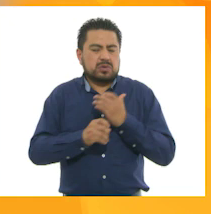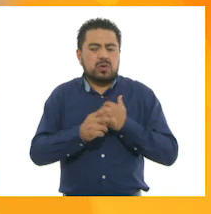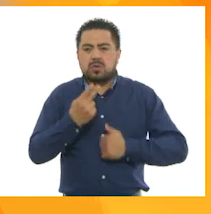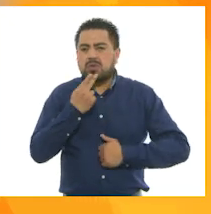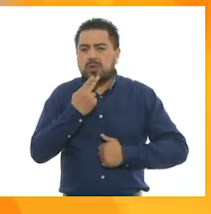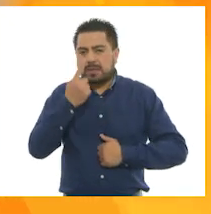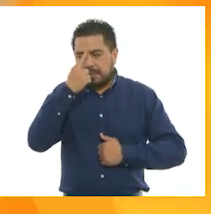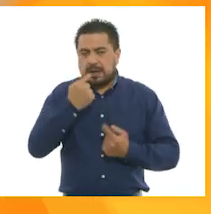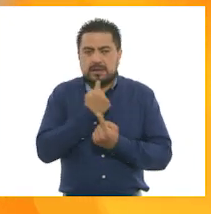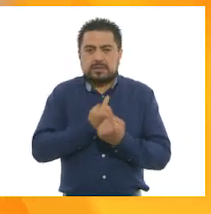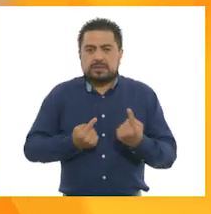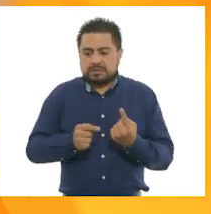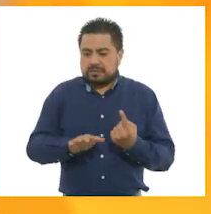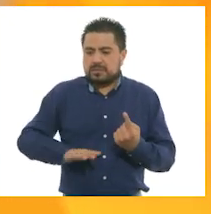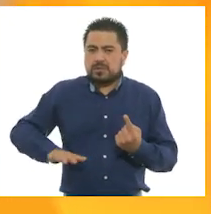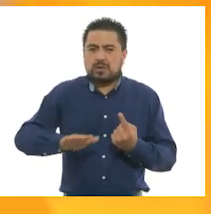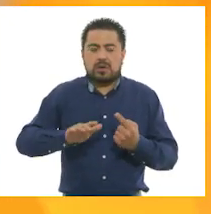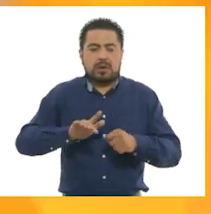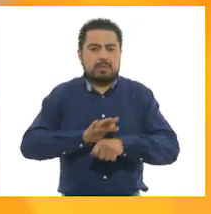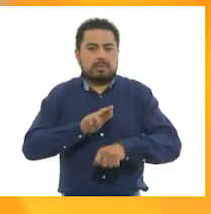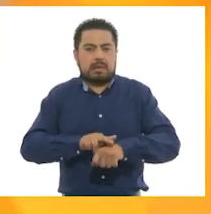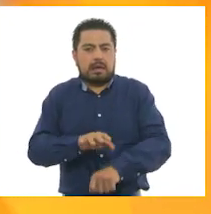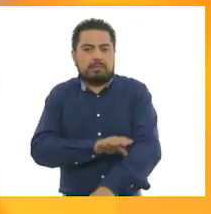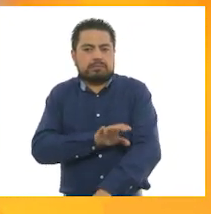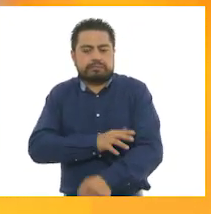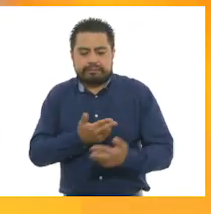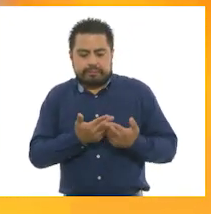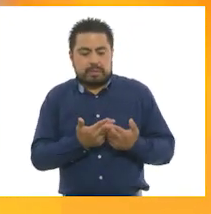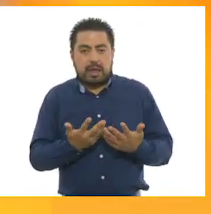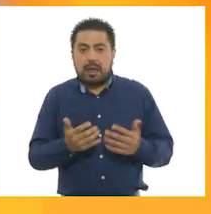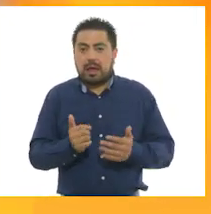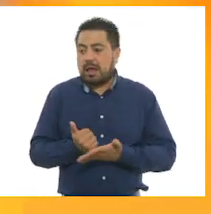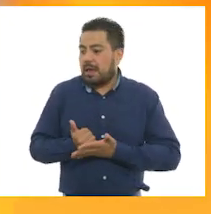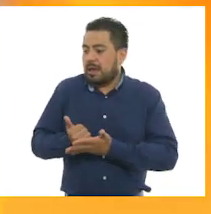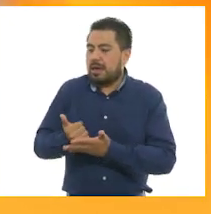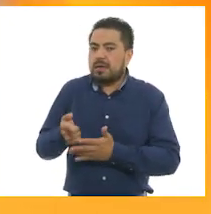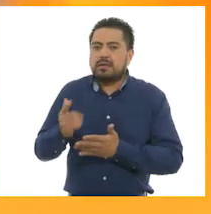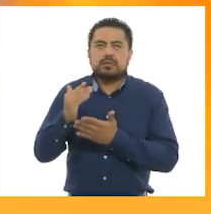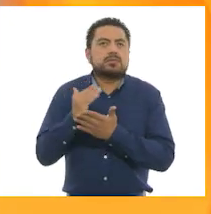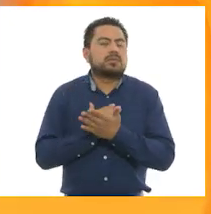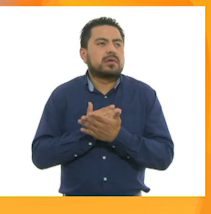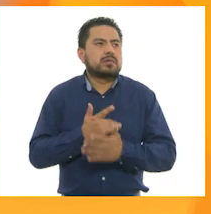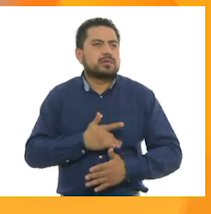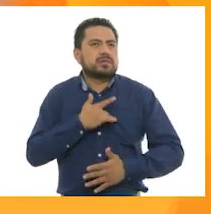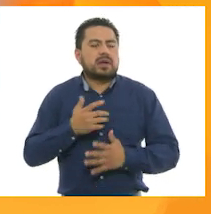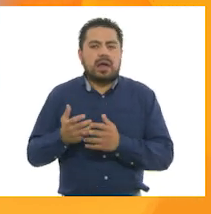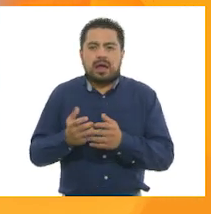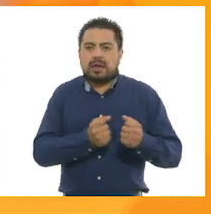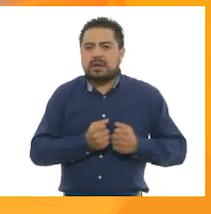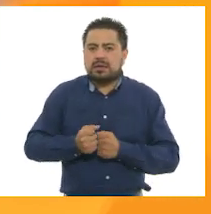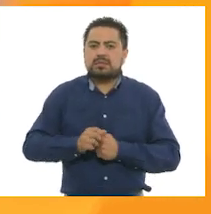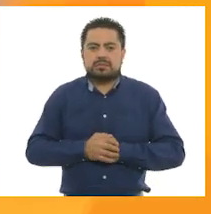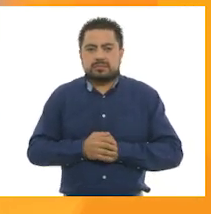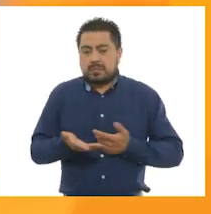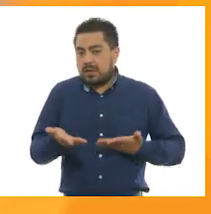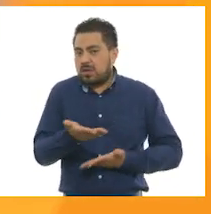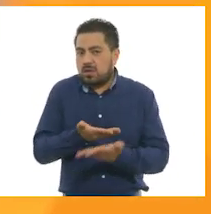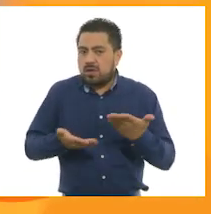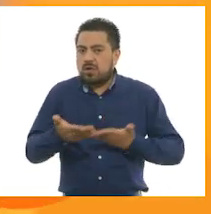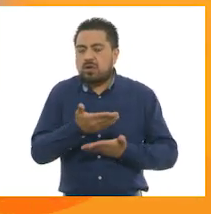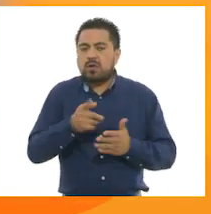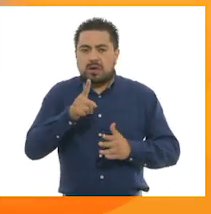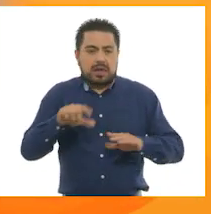útil para niñas y niños con gran energía, ya que les ayuda a reducir su ansiedad. Te compartimos